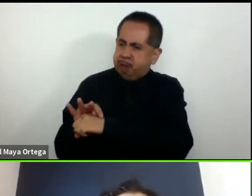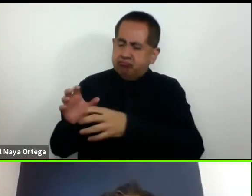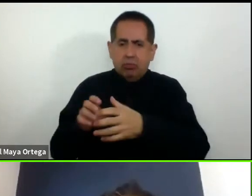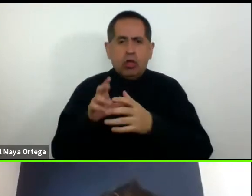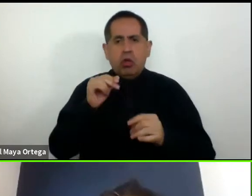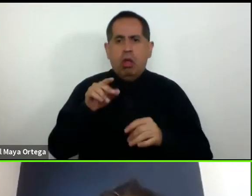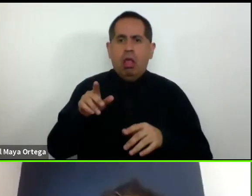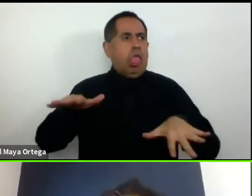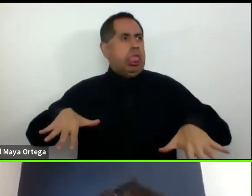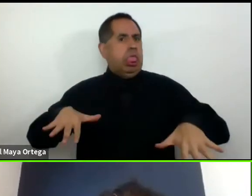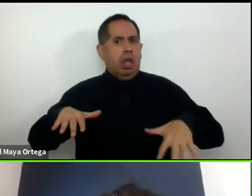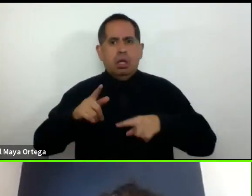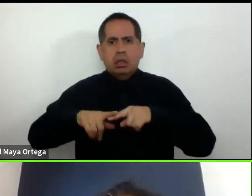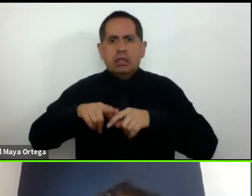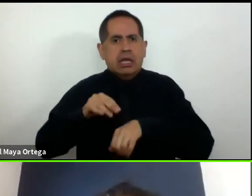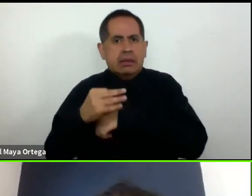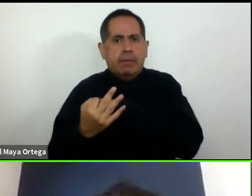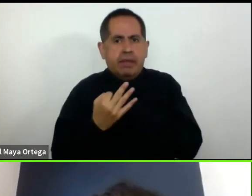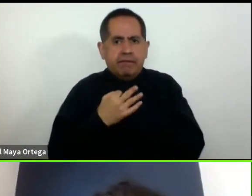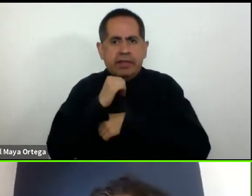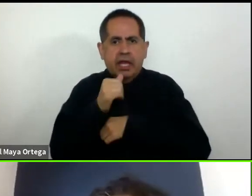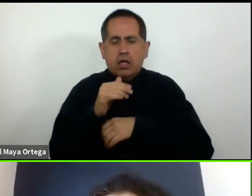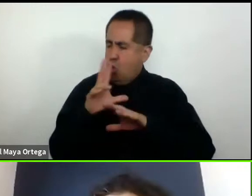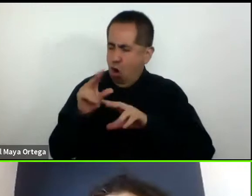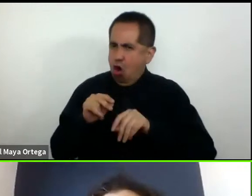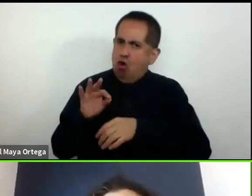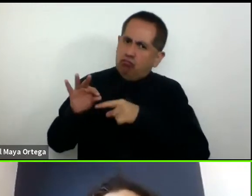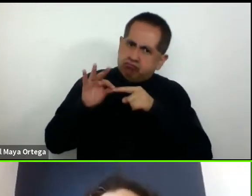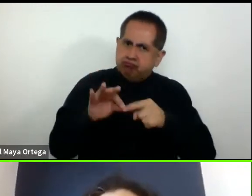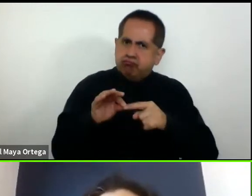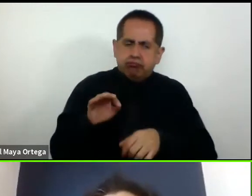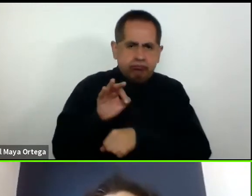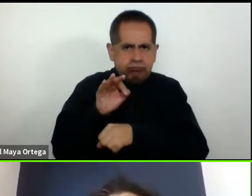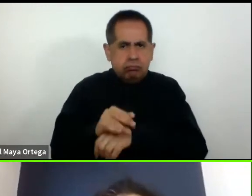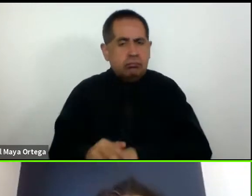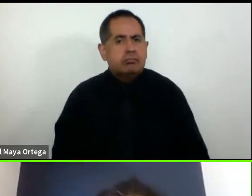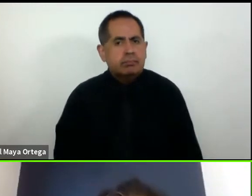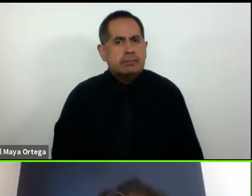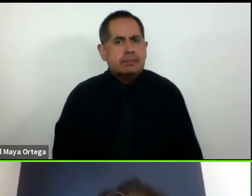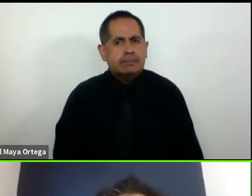de indefensión profunda. Me parece que